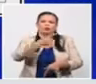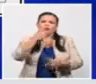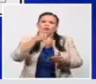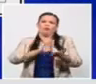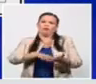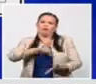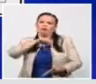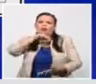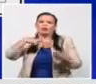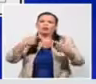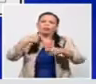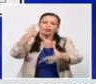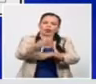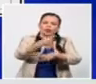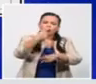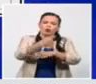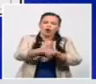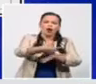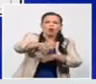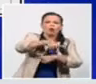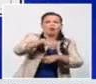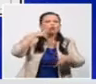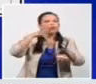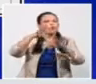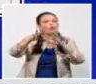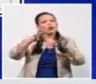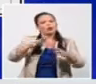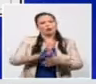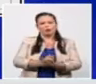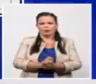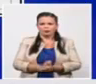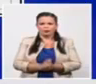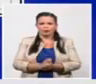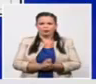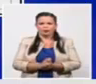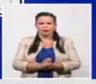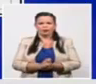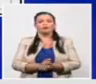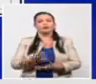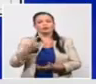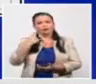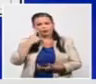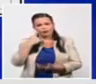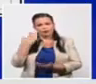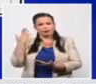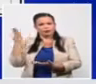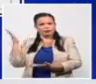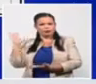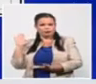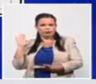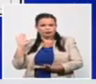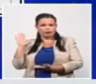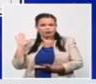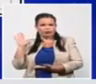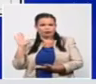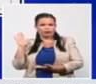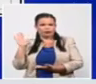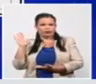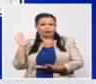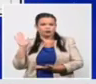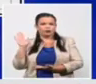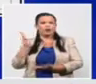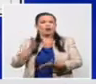proteger. La tendencia, como se puede ver aquí en este gráfico, una tendencia